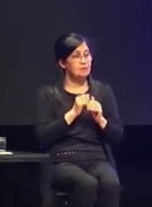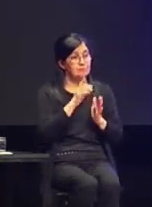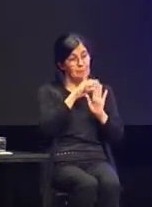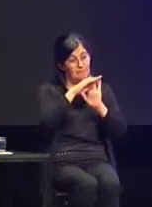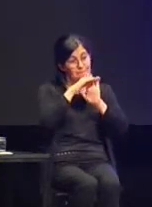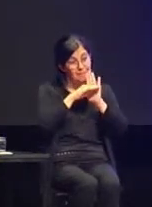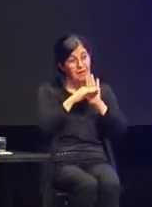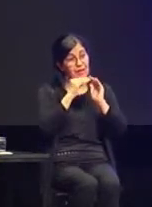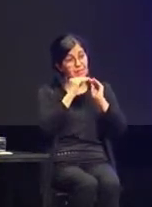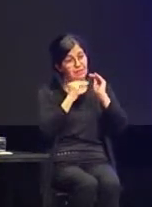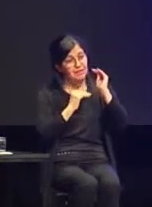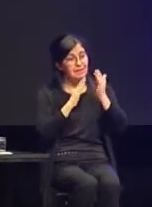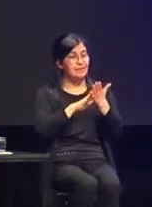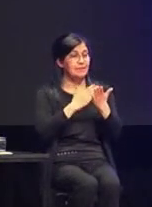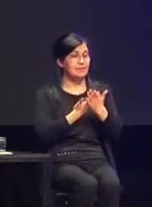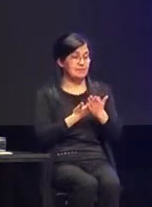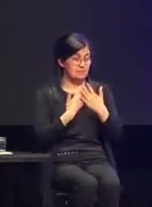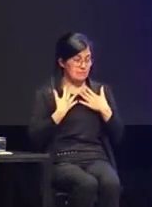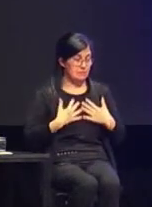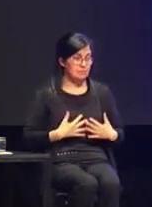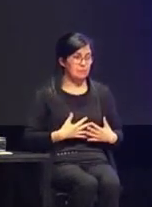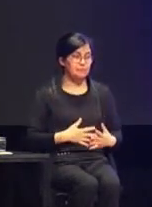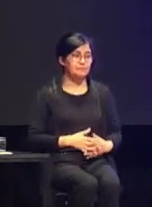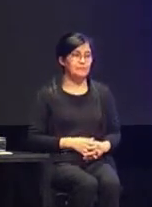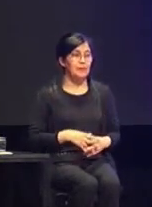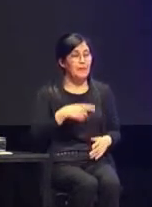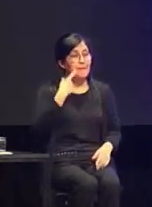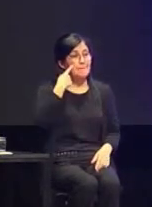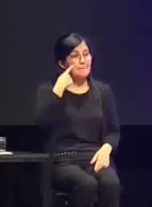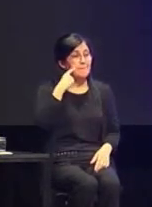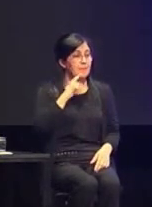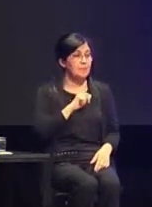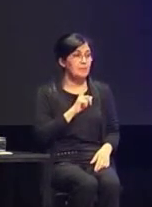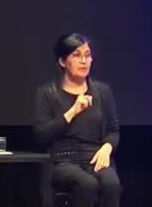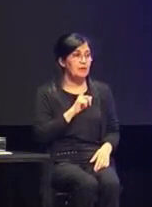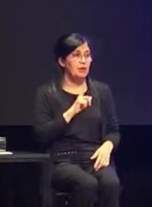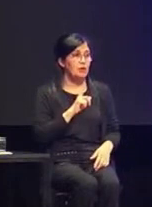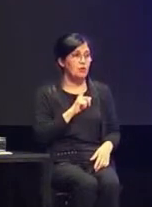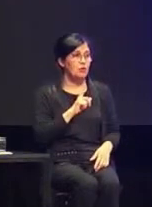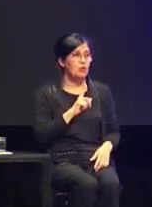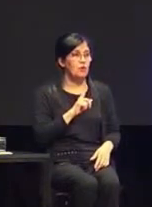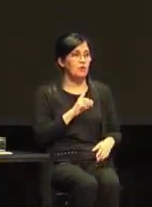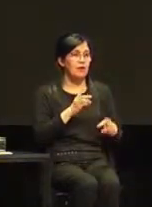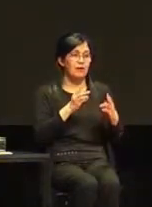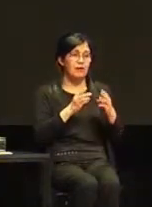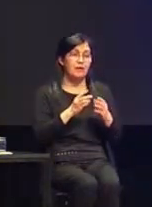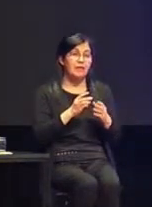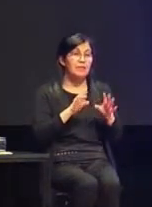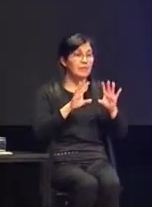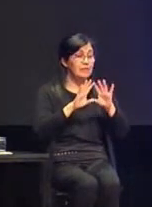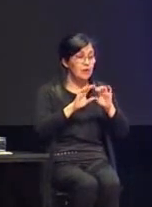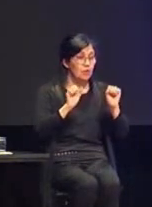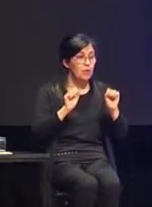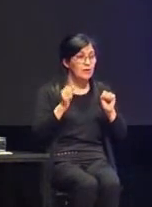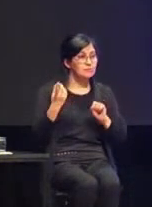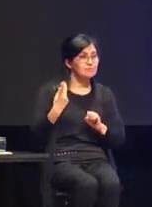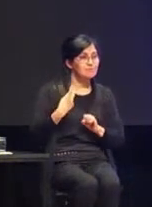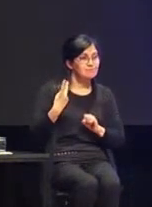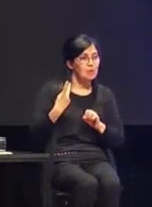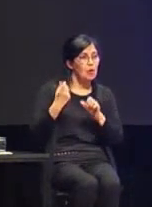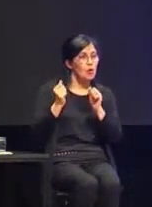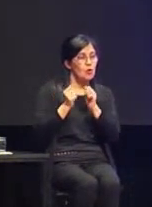las desigualdades en salud, ¿ya? Pero de acuerdo a la Organización Mundial de la Salud y a